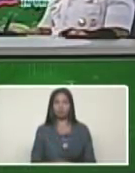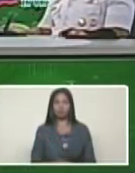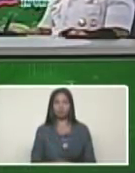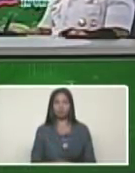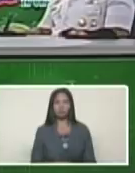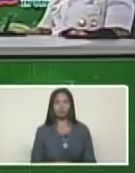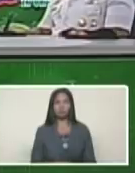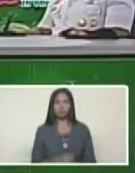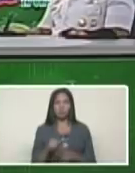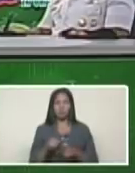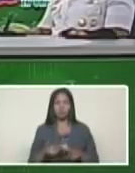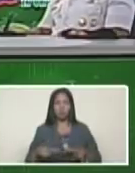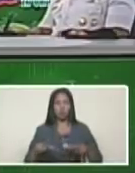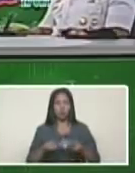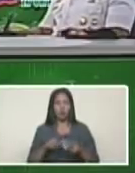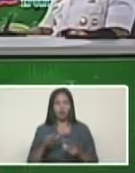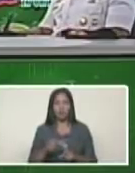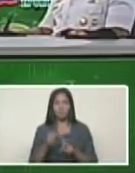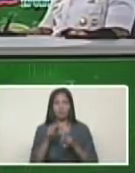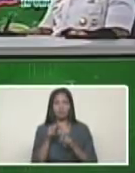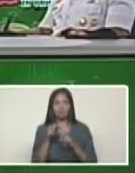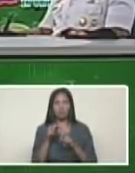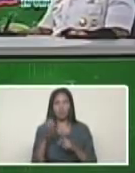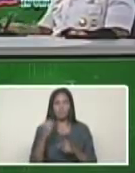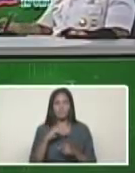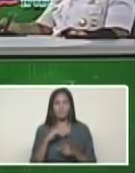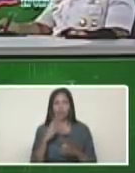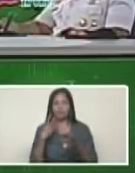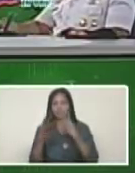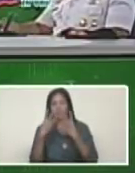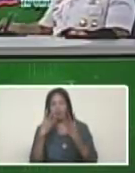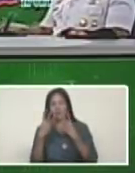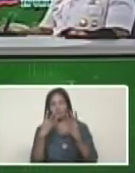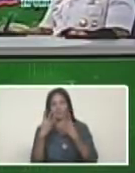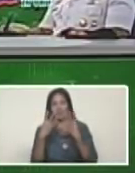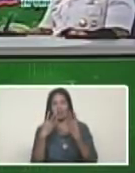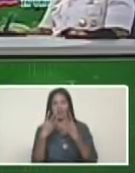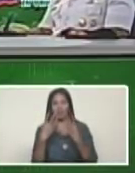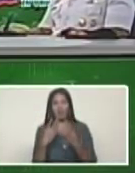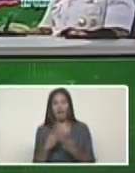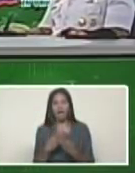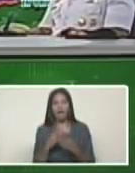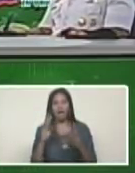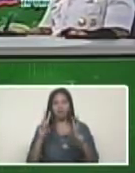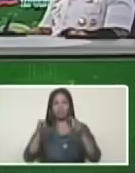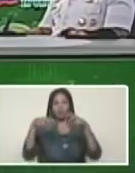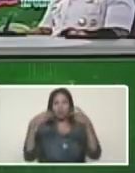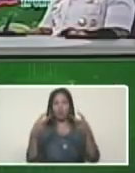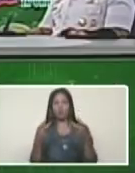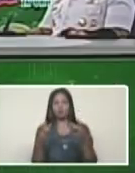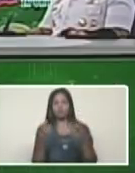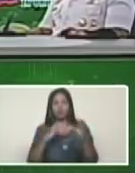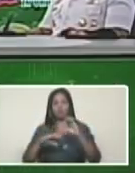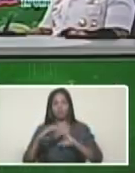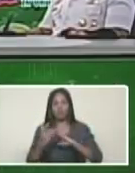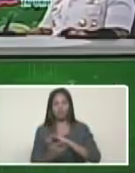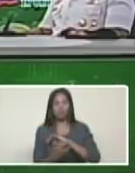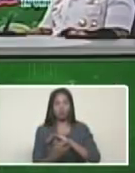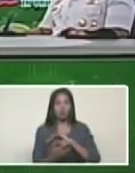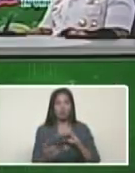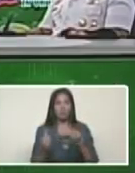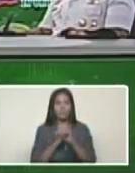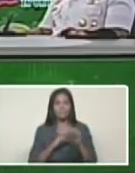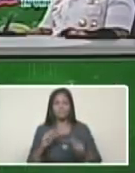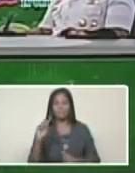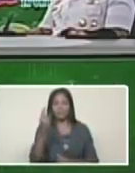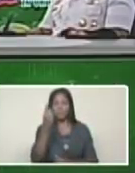este escenario especial de la feria de la innovación, la ciencia, tecnología, primera